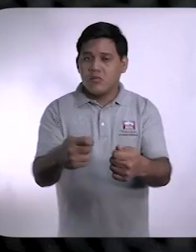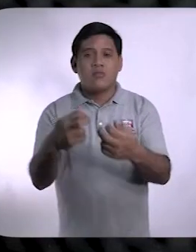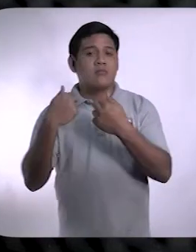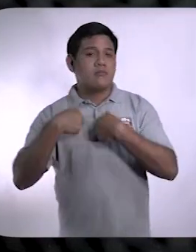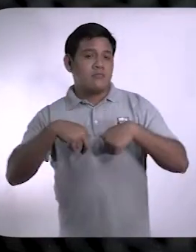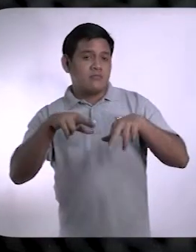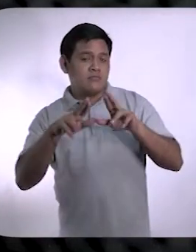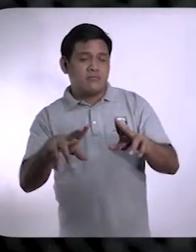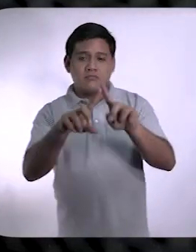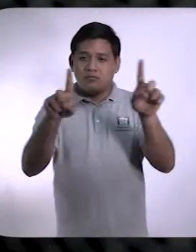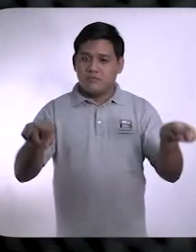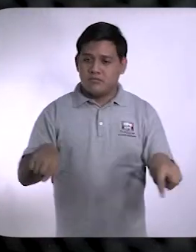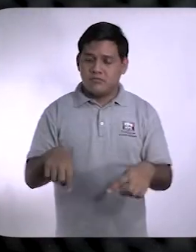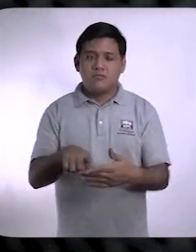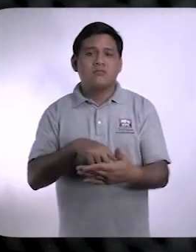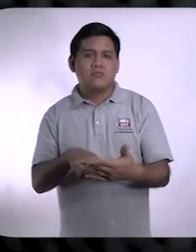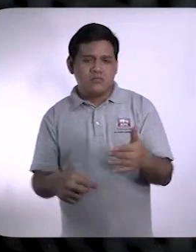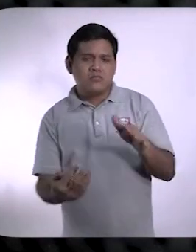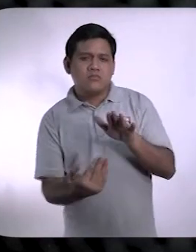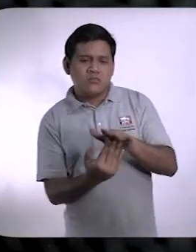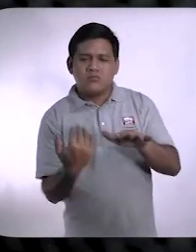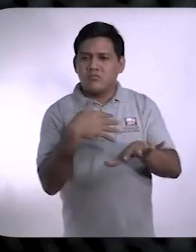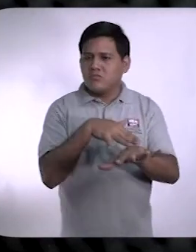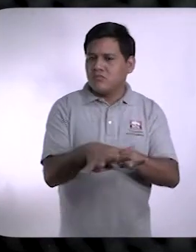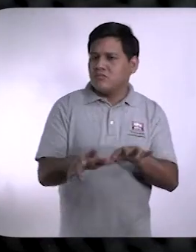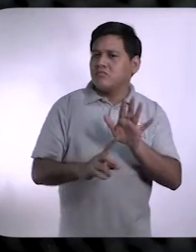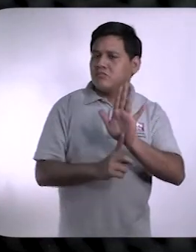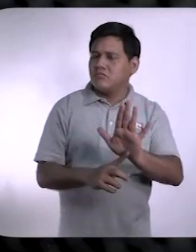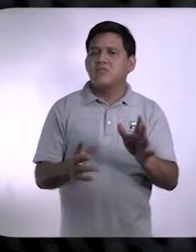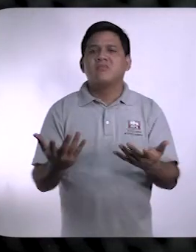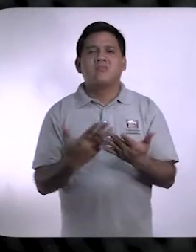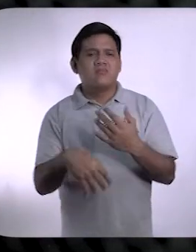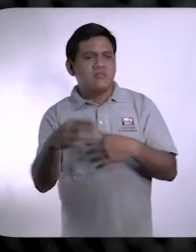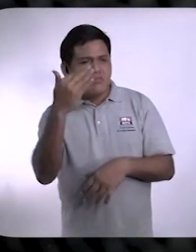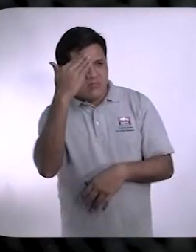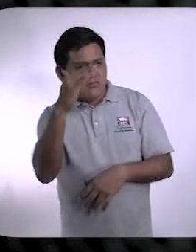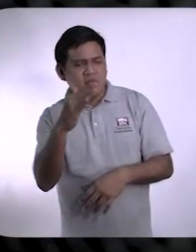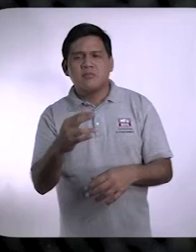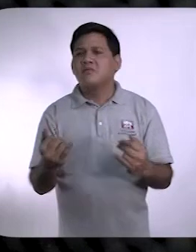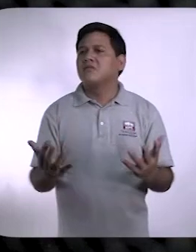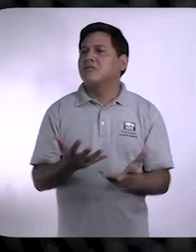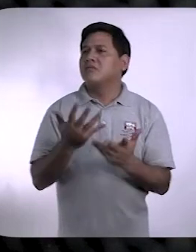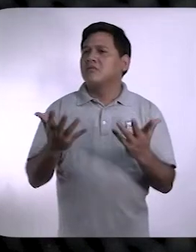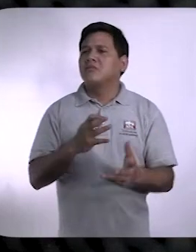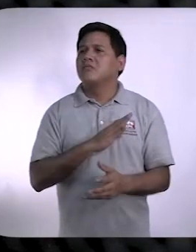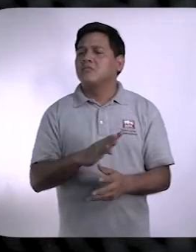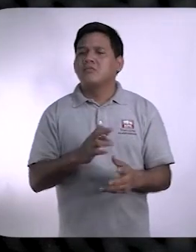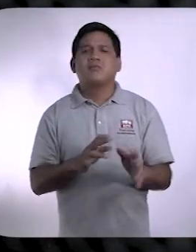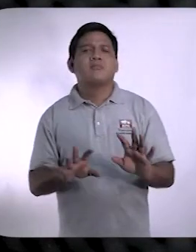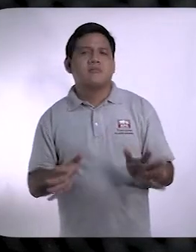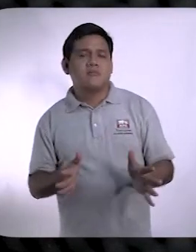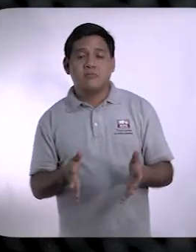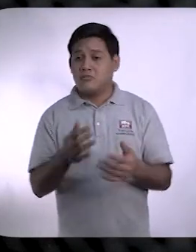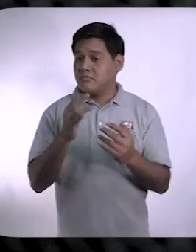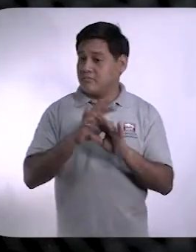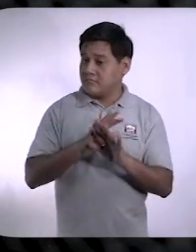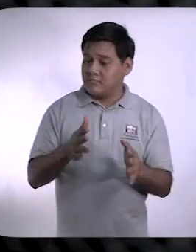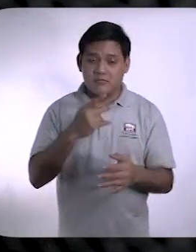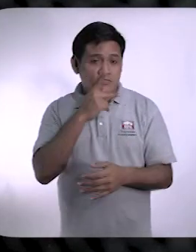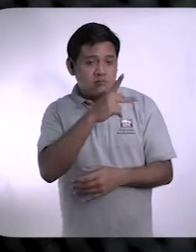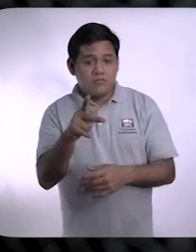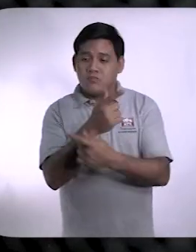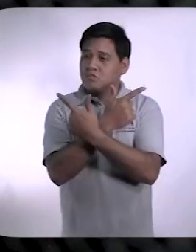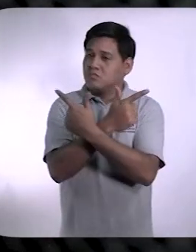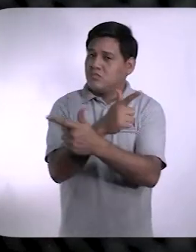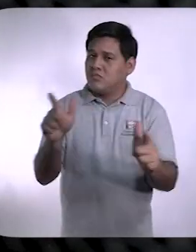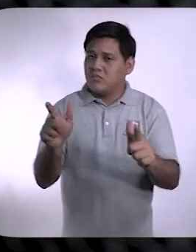de casilla, quienes estén ahí al frente, sepan qué van a hacer con cada una, porque bueno, de acuerdo que ya también nuestra democracia